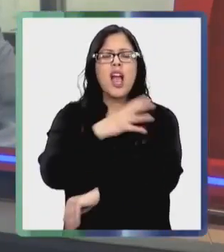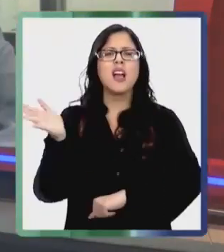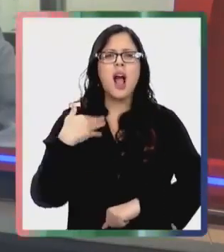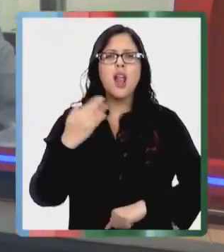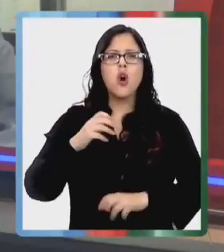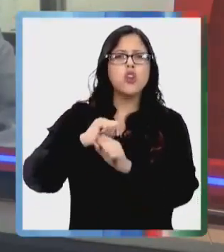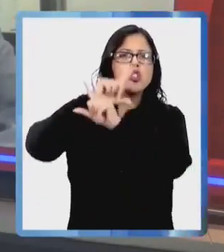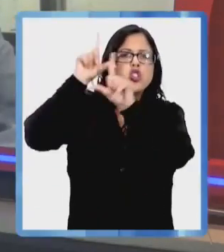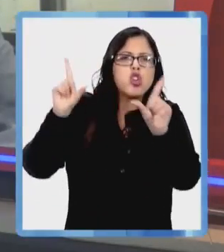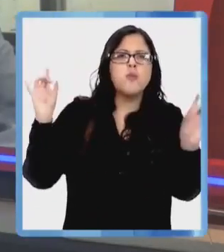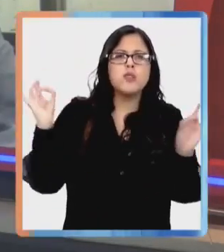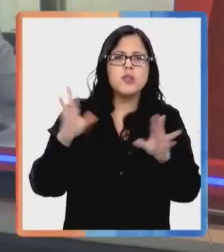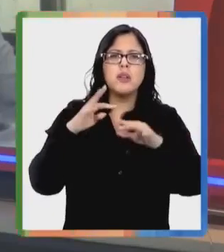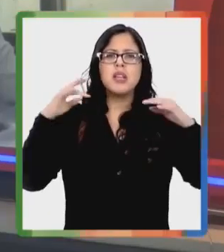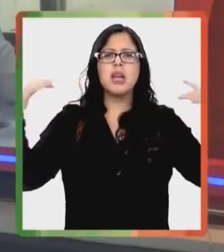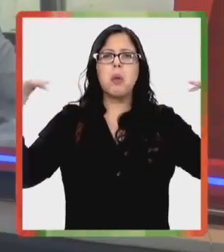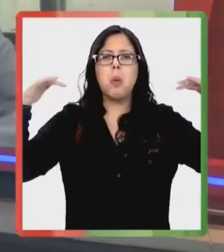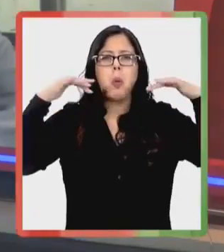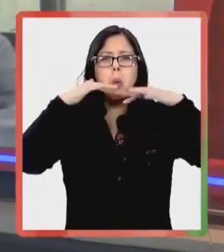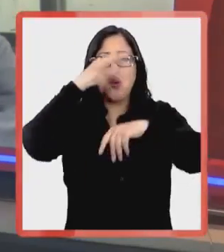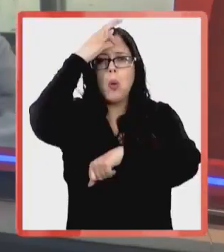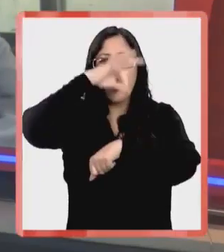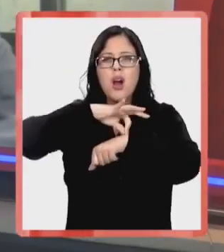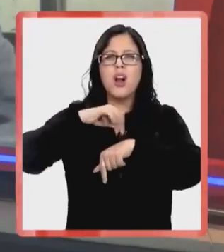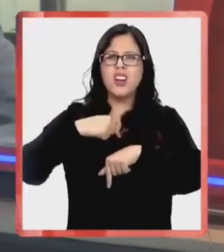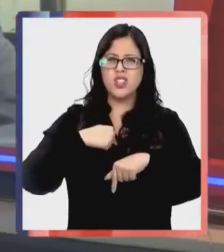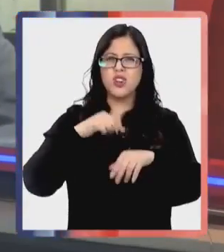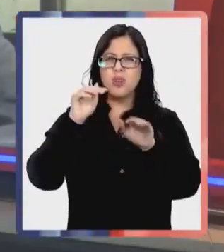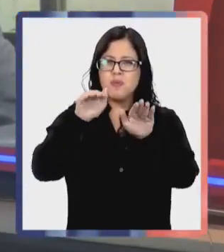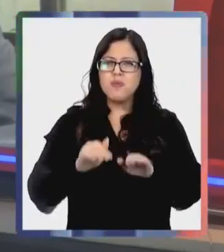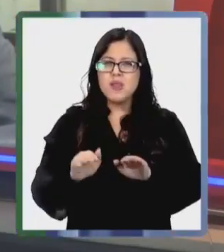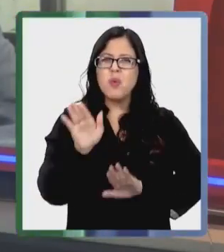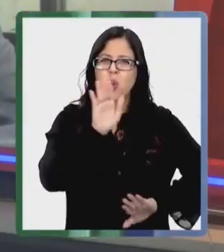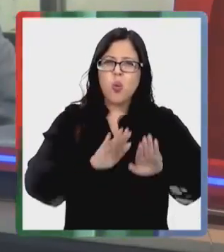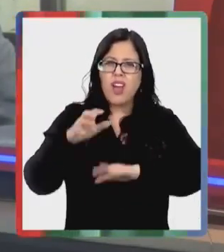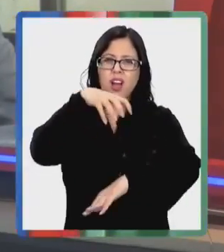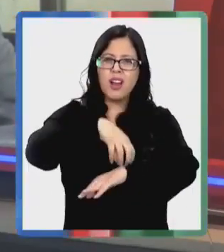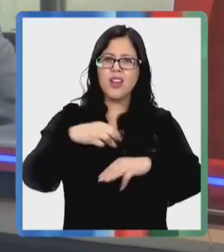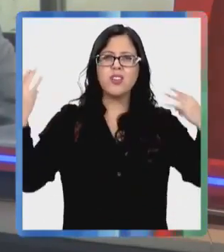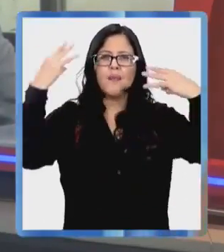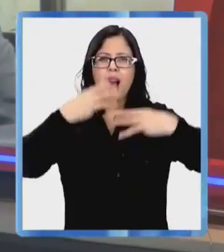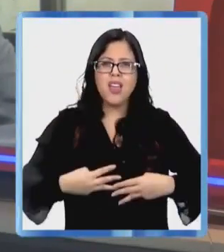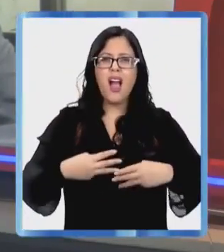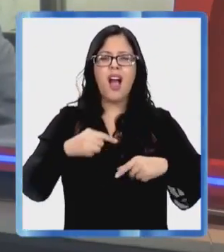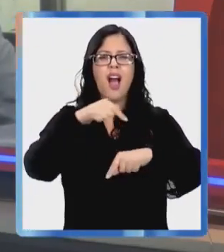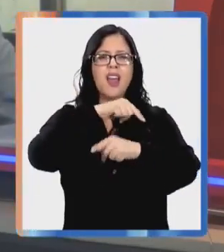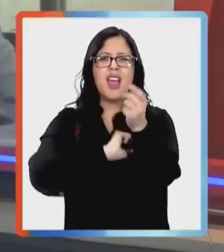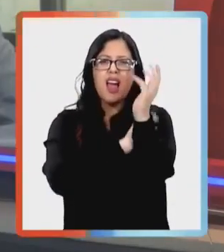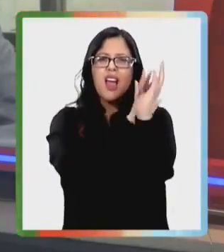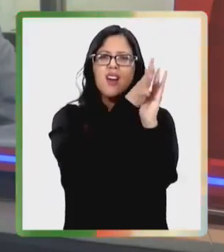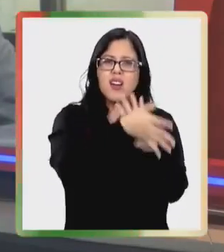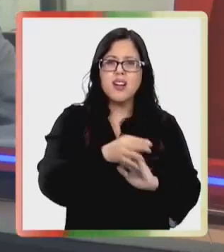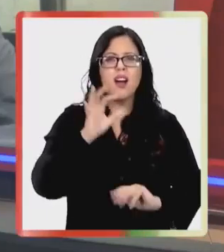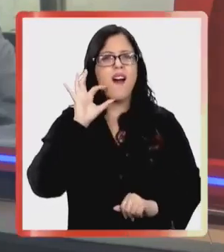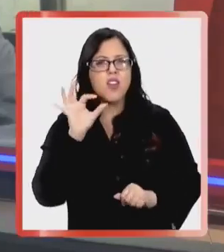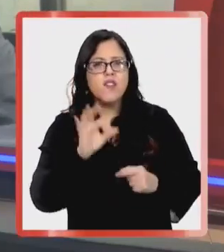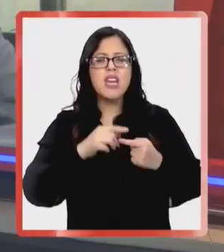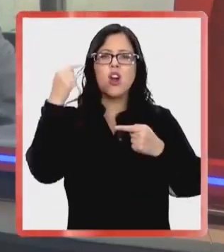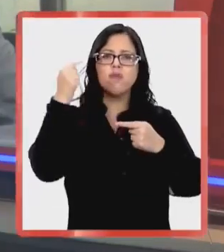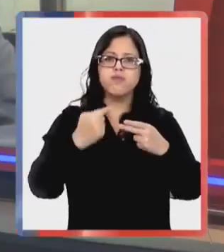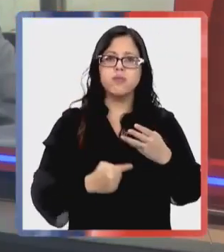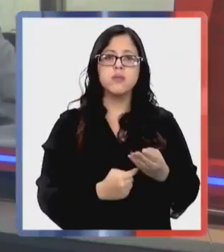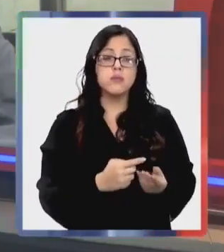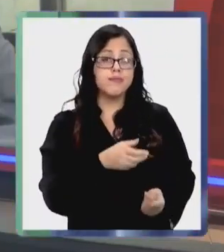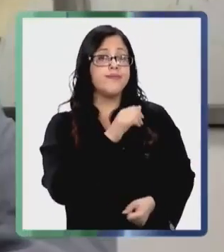hay sol, a lo mejor no hay tanto virus circulando. ¿Tendré que tomar las mismas medidas que en Magallanes, que en la Araucanía, que en